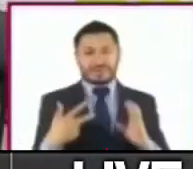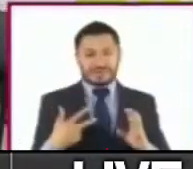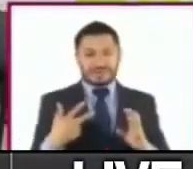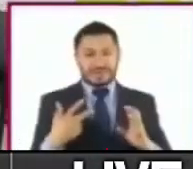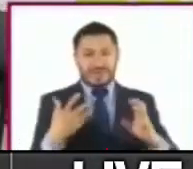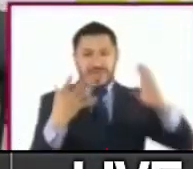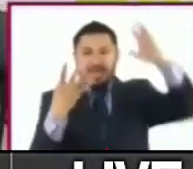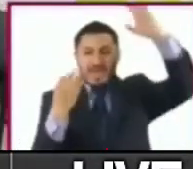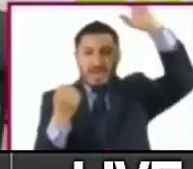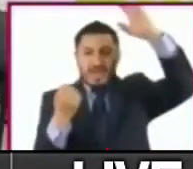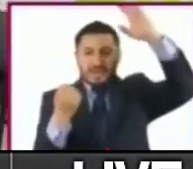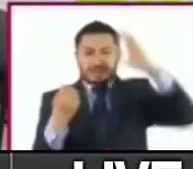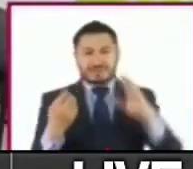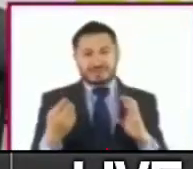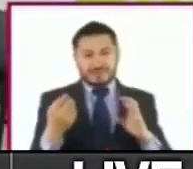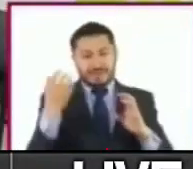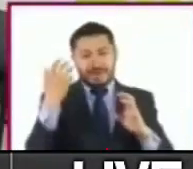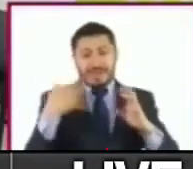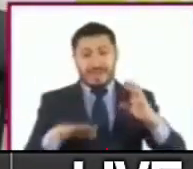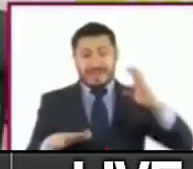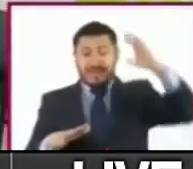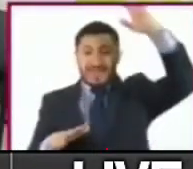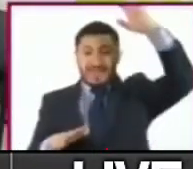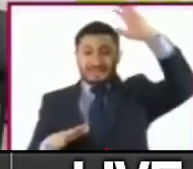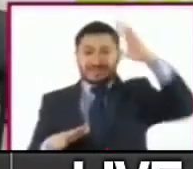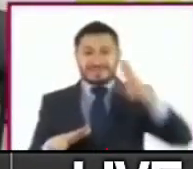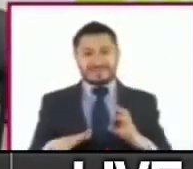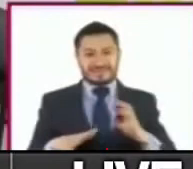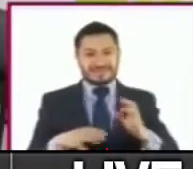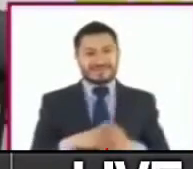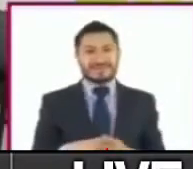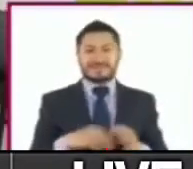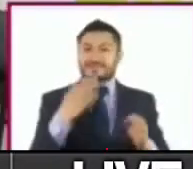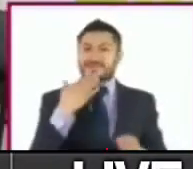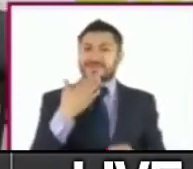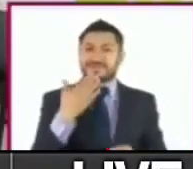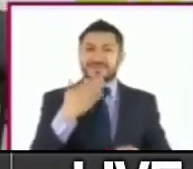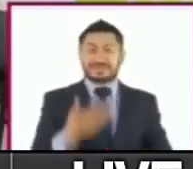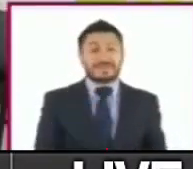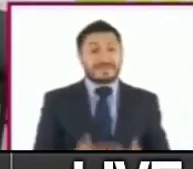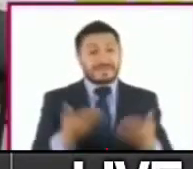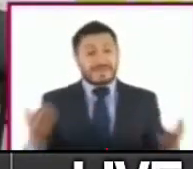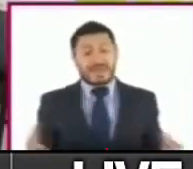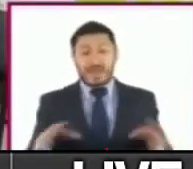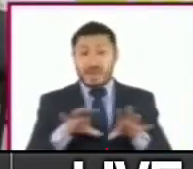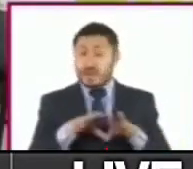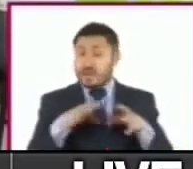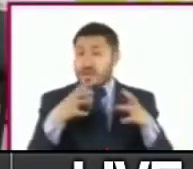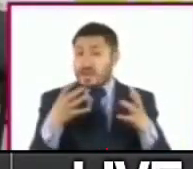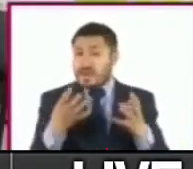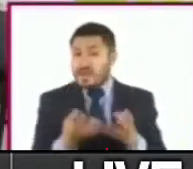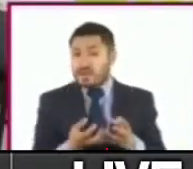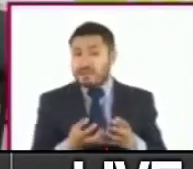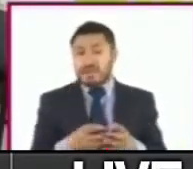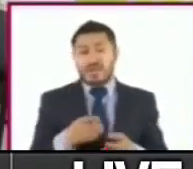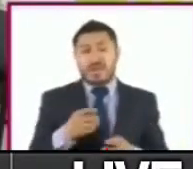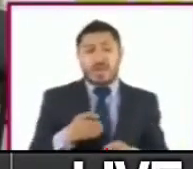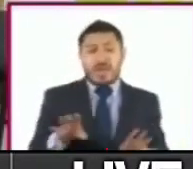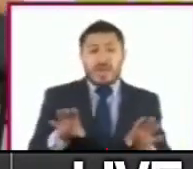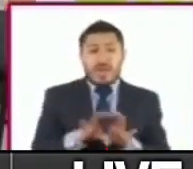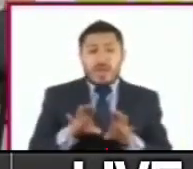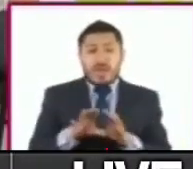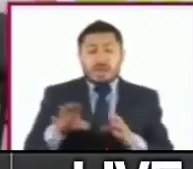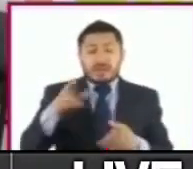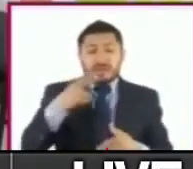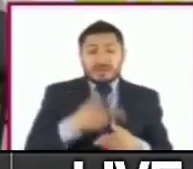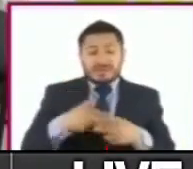8, 9, 10. Muy bien, chicos. Ahora nuestra pelota va a tratar de llegar hasta